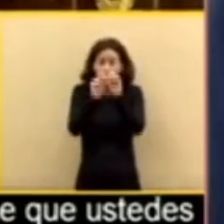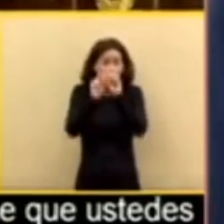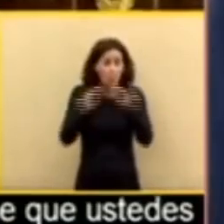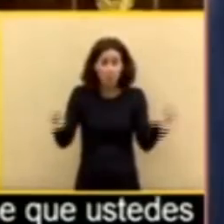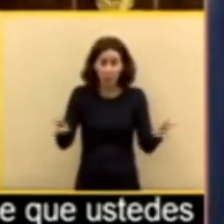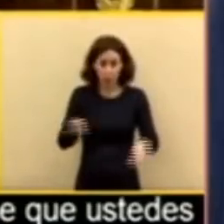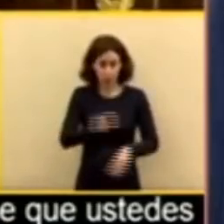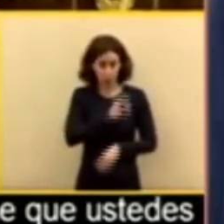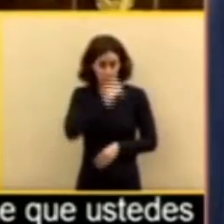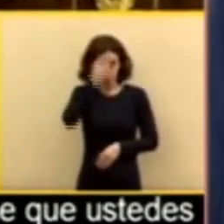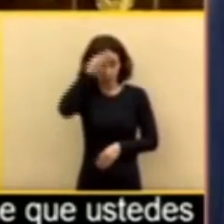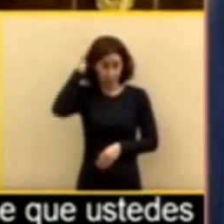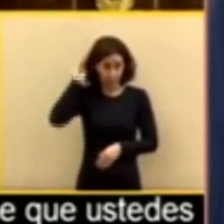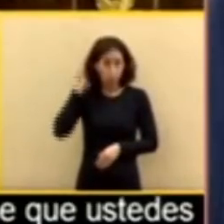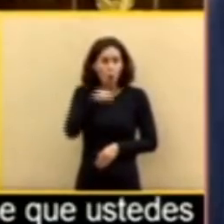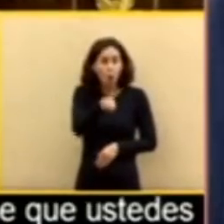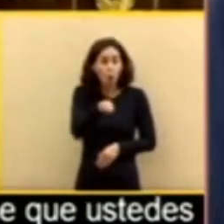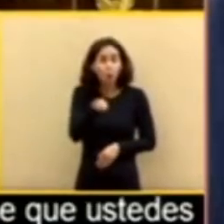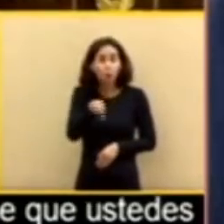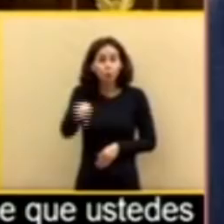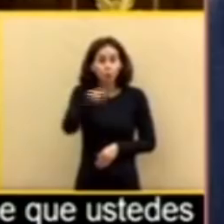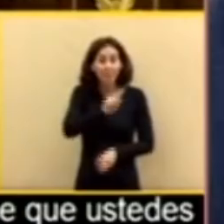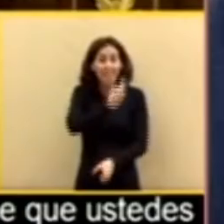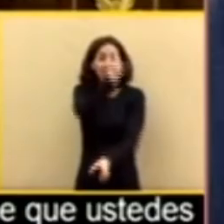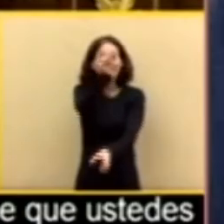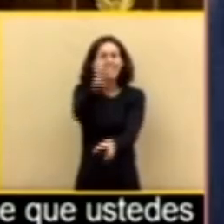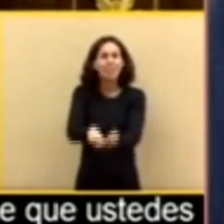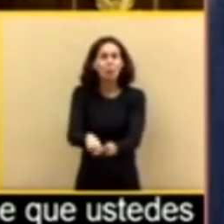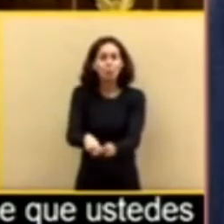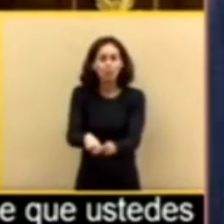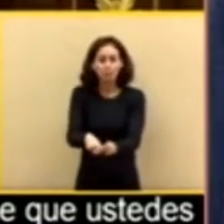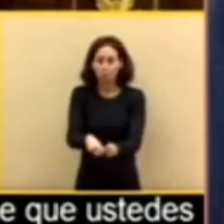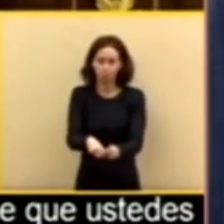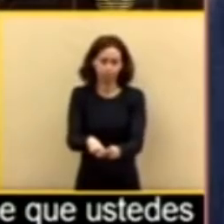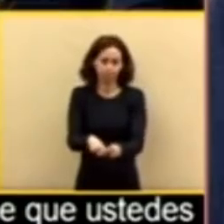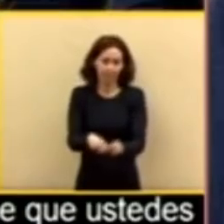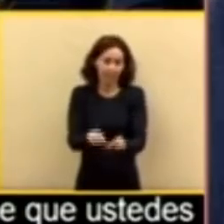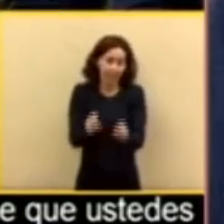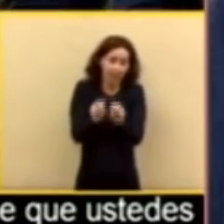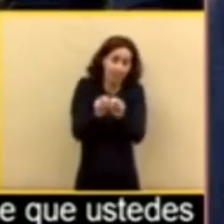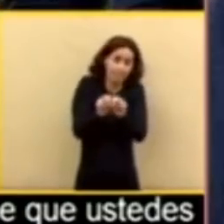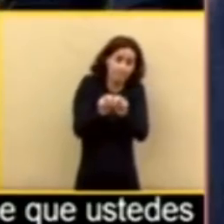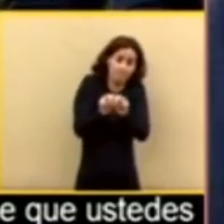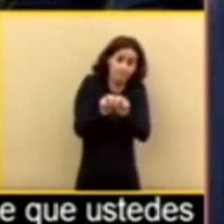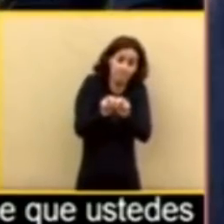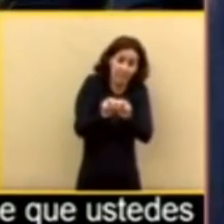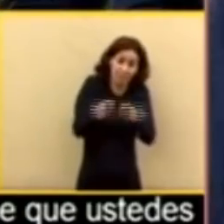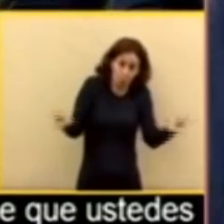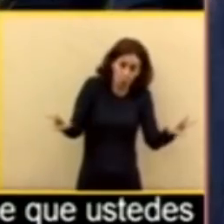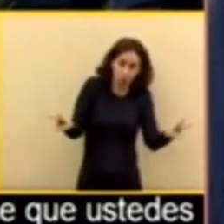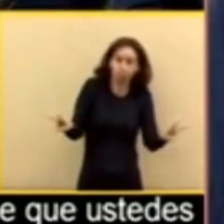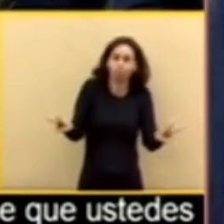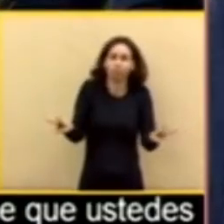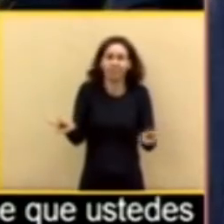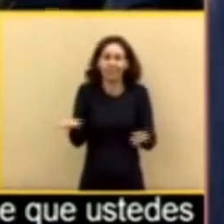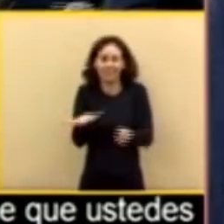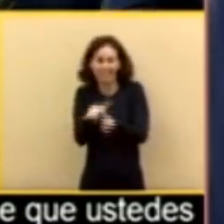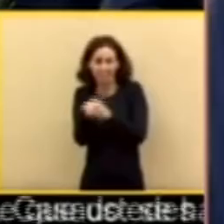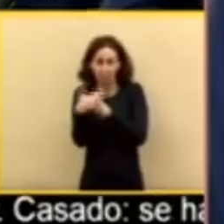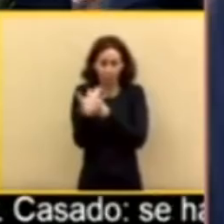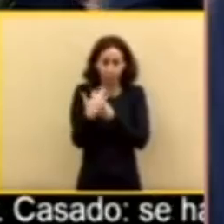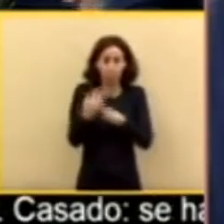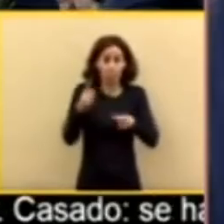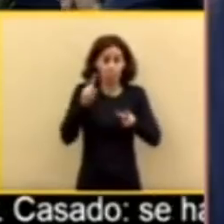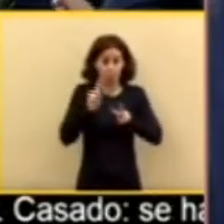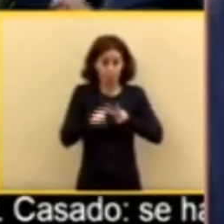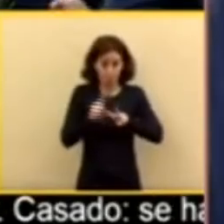Estado, ante ETA, libera a Bolinaga, sí. Acerca a centenares de presos a las